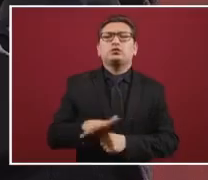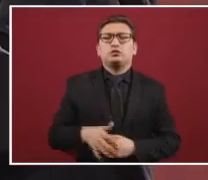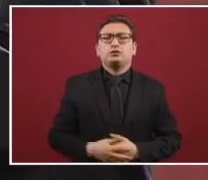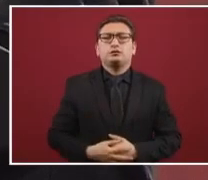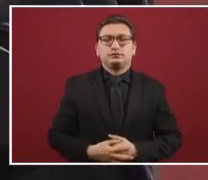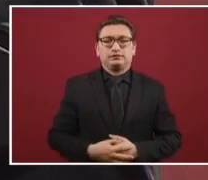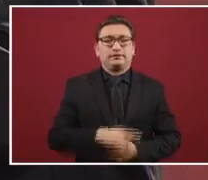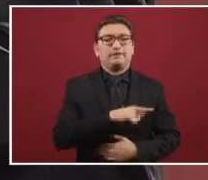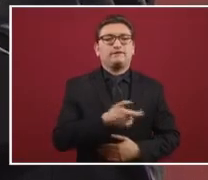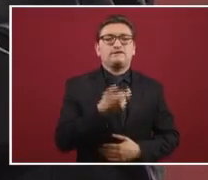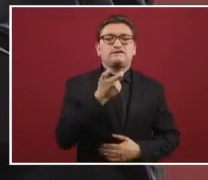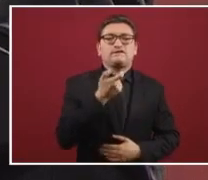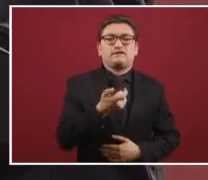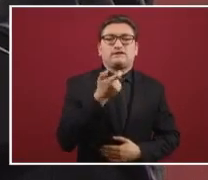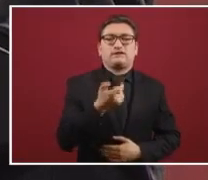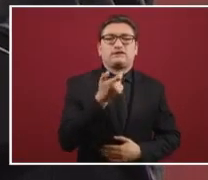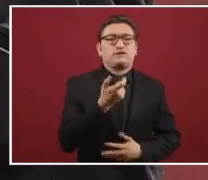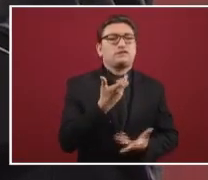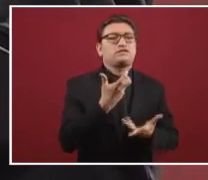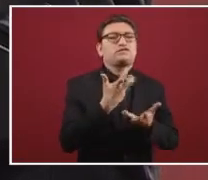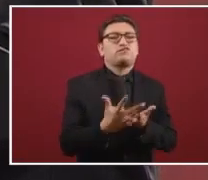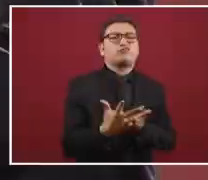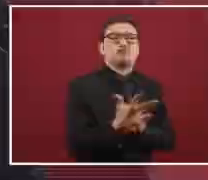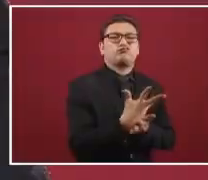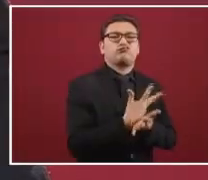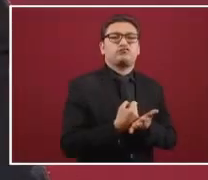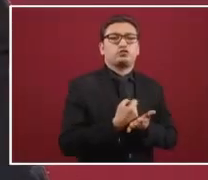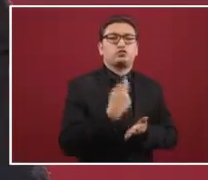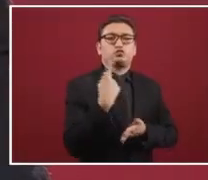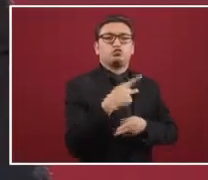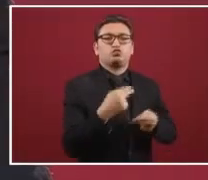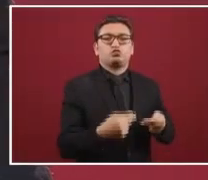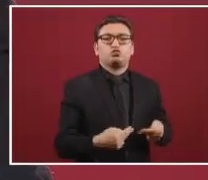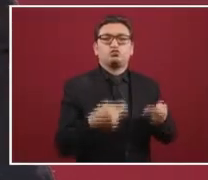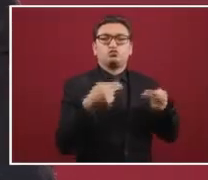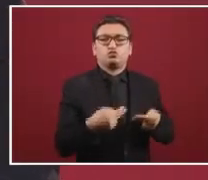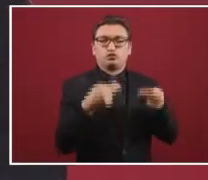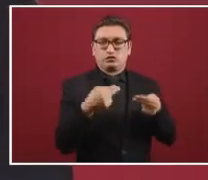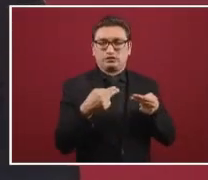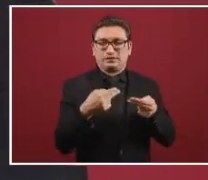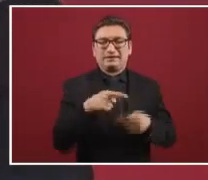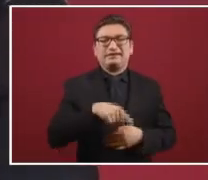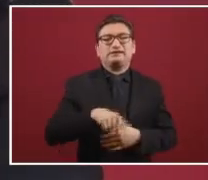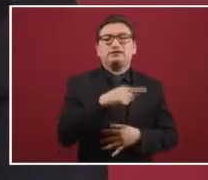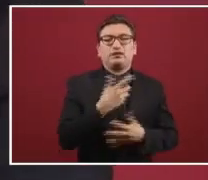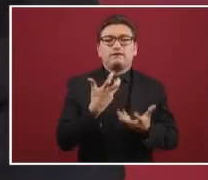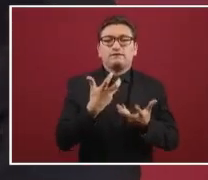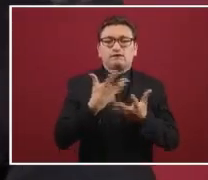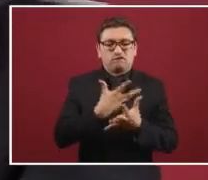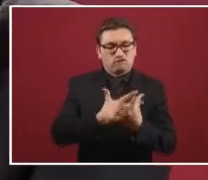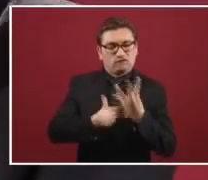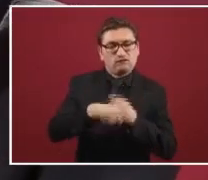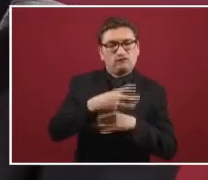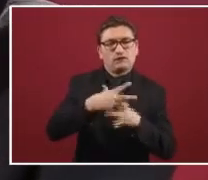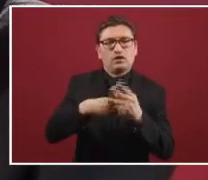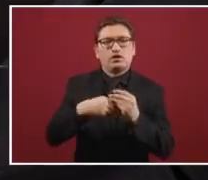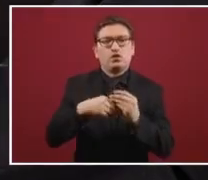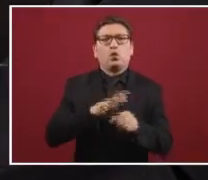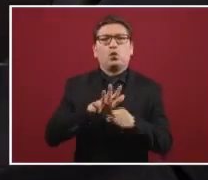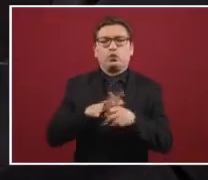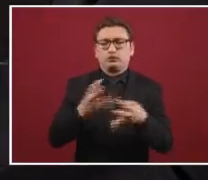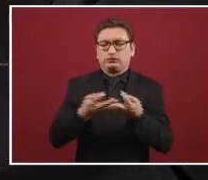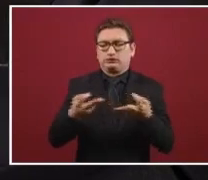era el dinero, el negocio, el que iban a hacer con los terrenos del